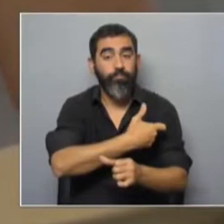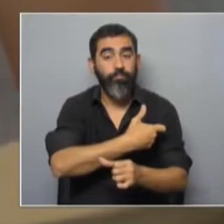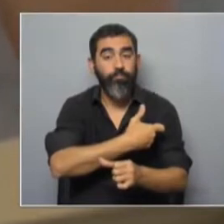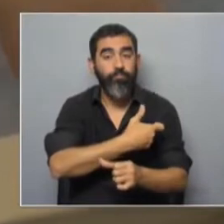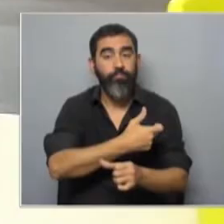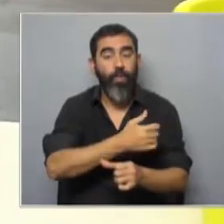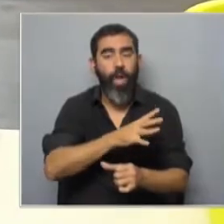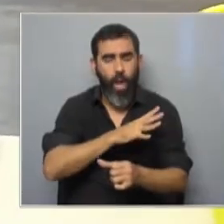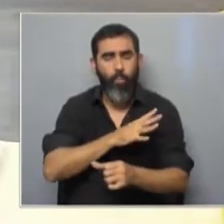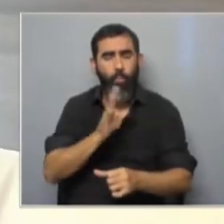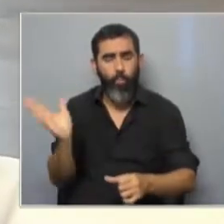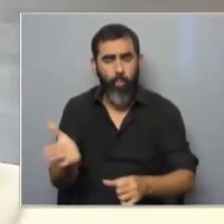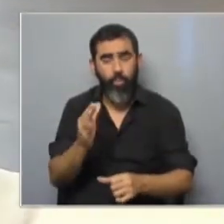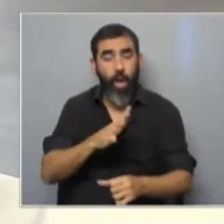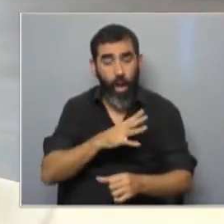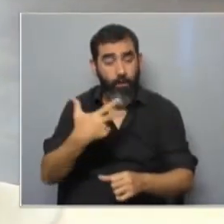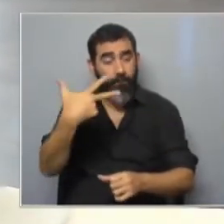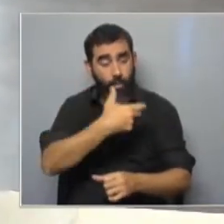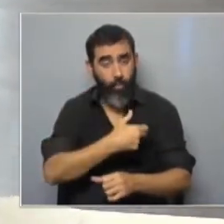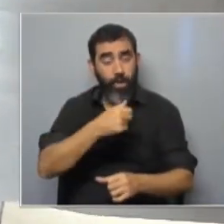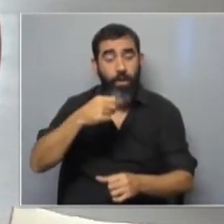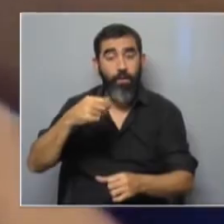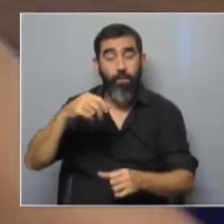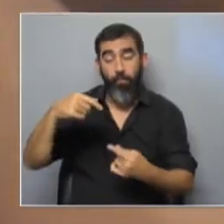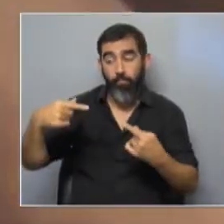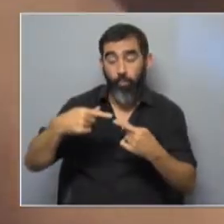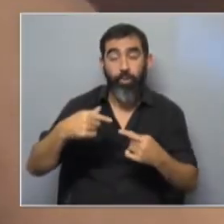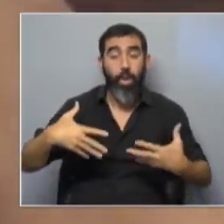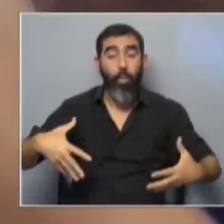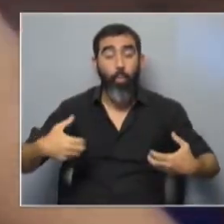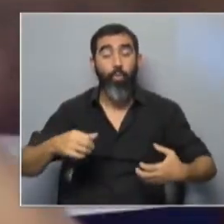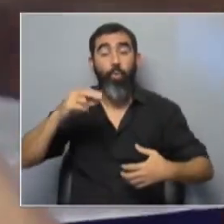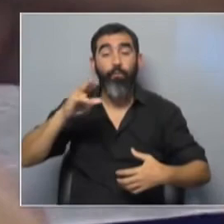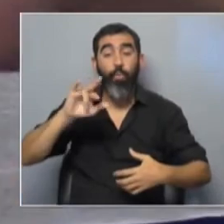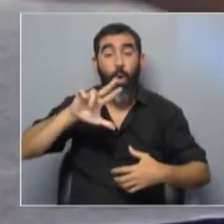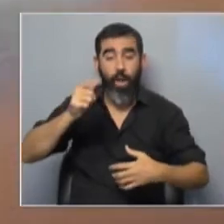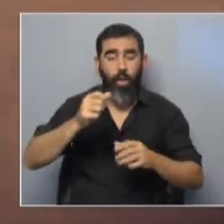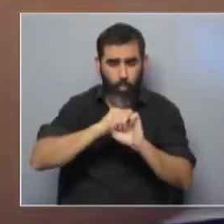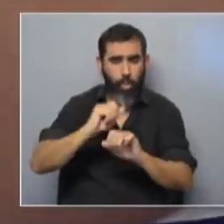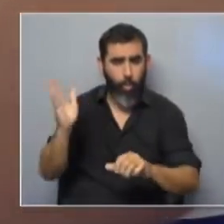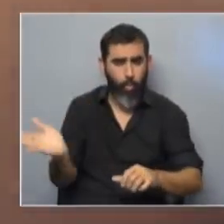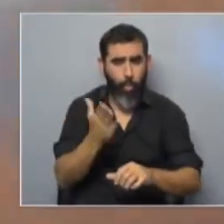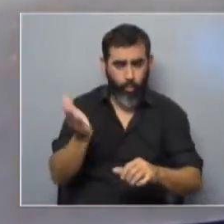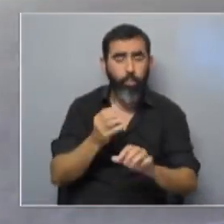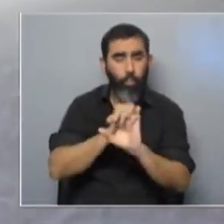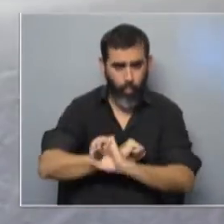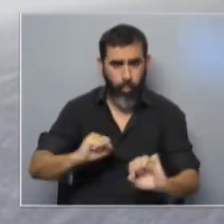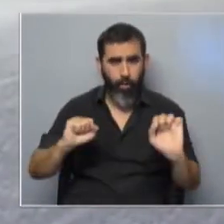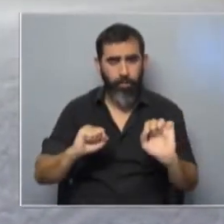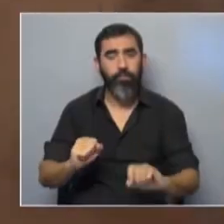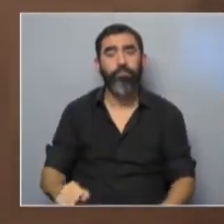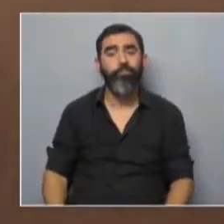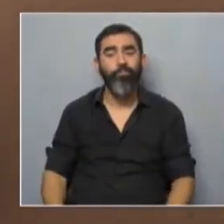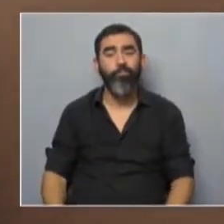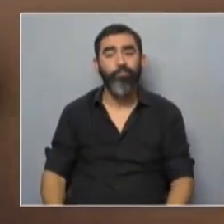está en capacidad de producir. Es más, hay una vacuna contra la viruela del mono, concretamente, que se puede producir, que se produce